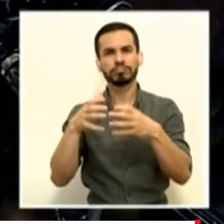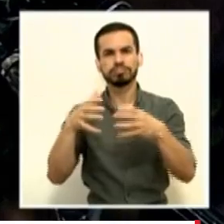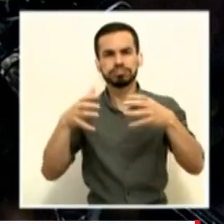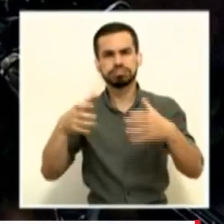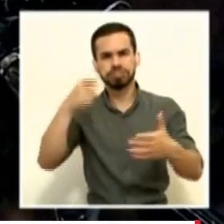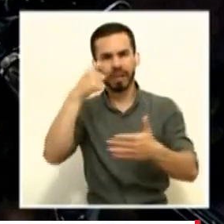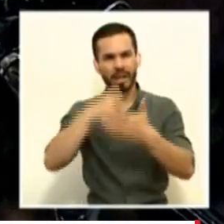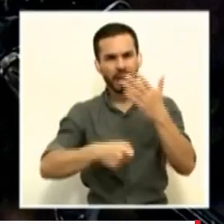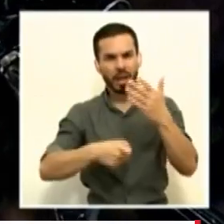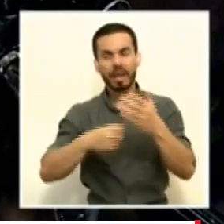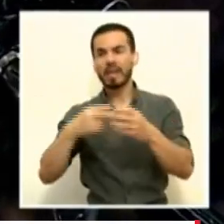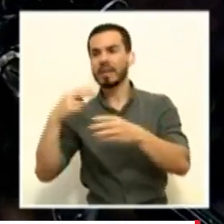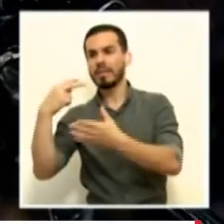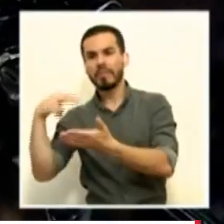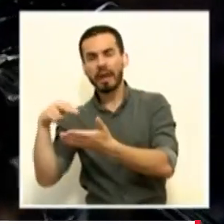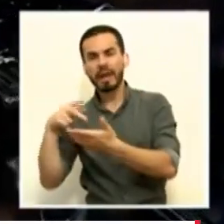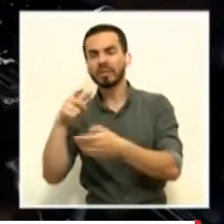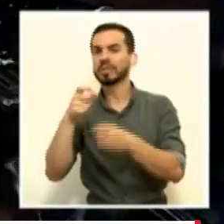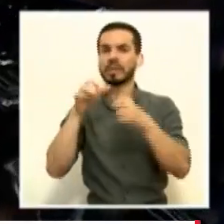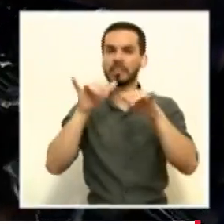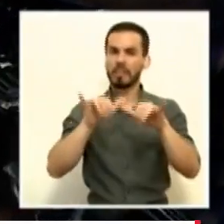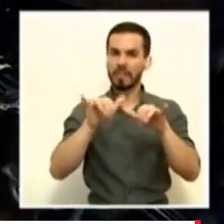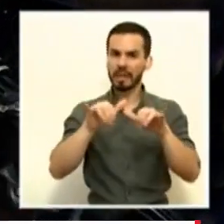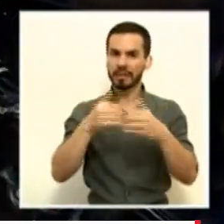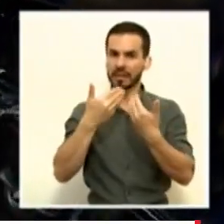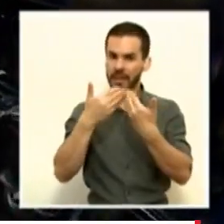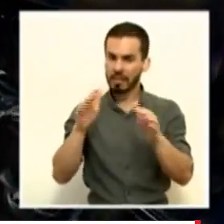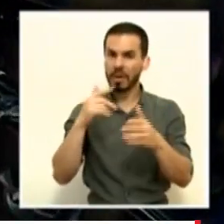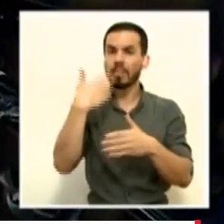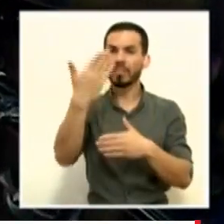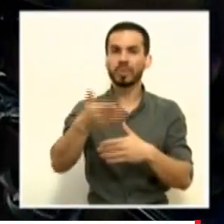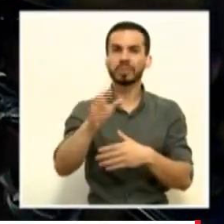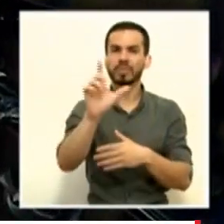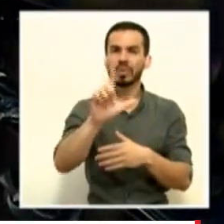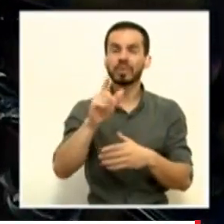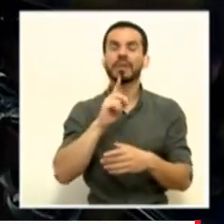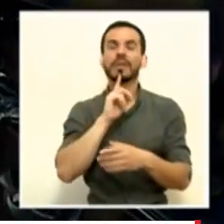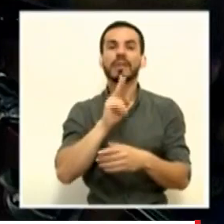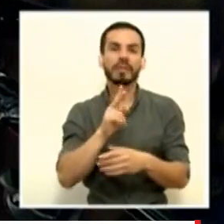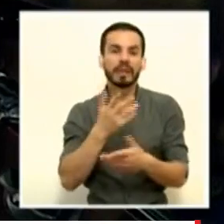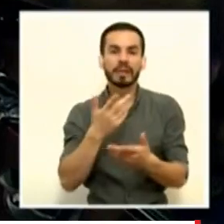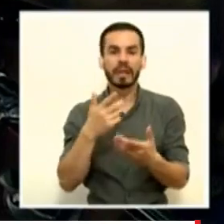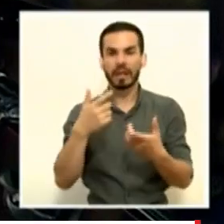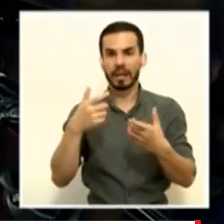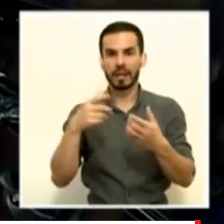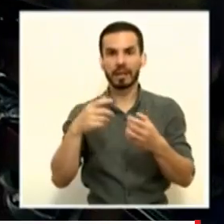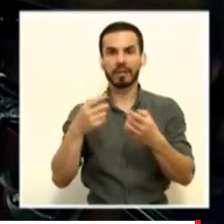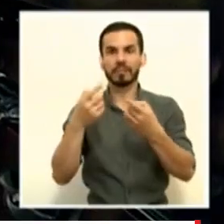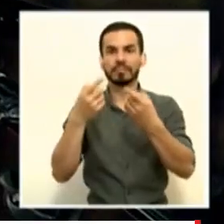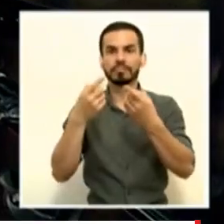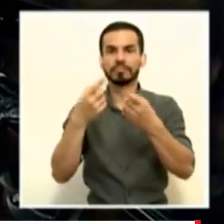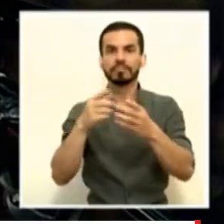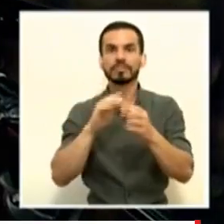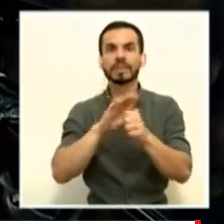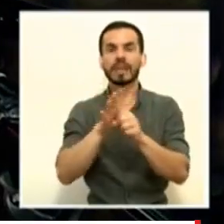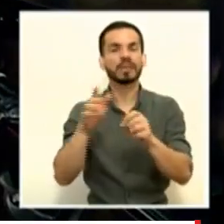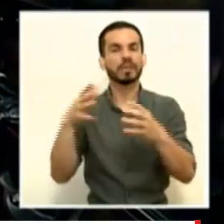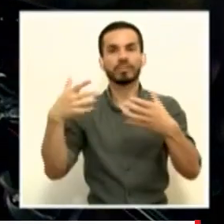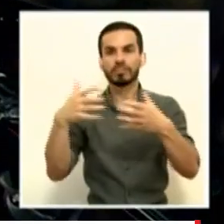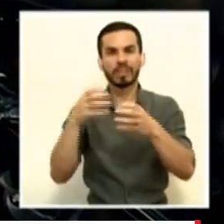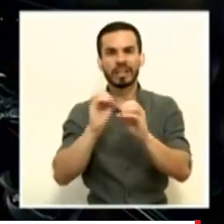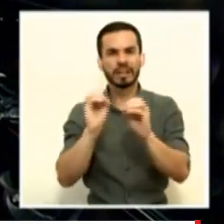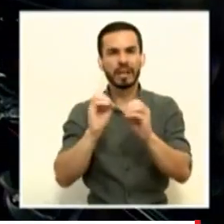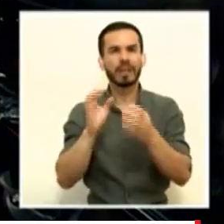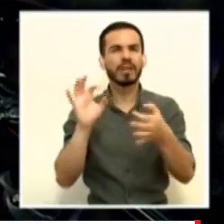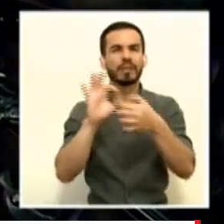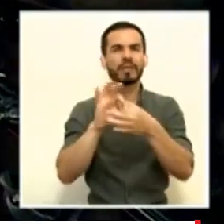usted adelanta que mantienen de momento las condiciones de reapertura para el próximo lunes? Lo cierto es que los casos no van disminuyendo prácticamente en nada.